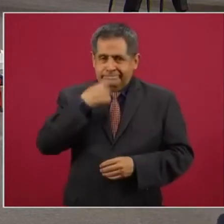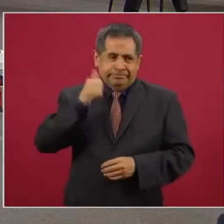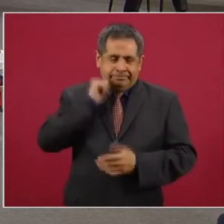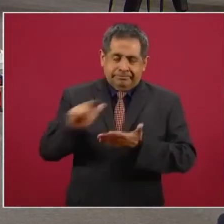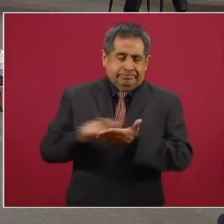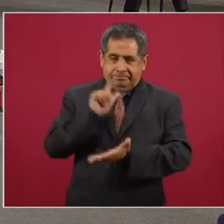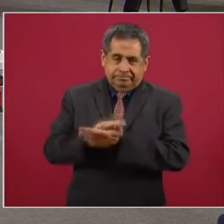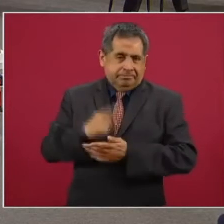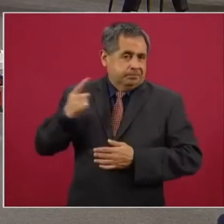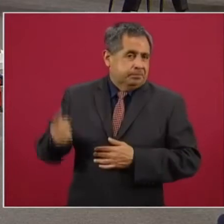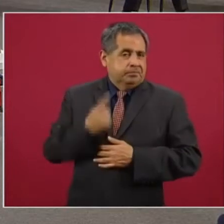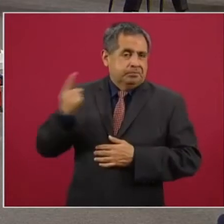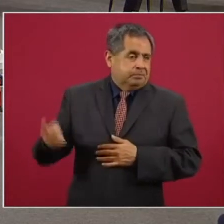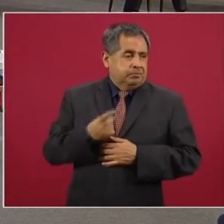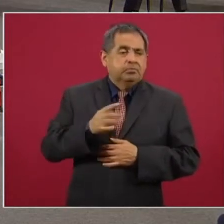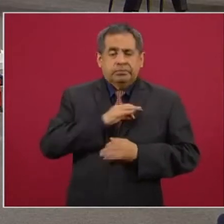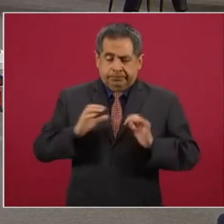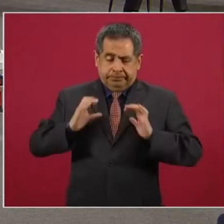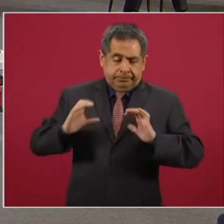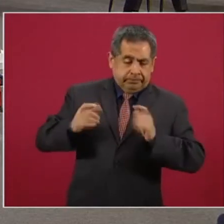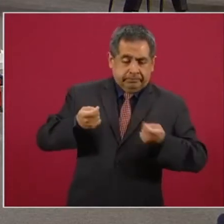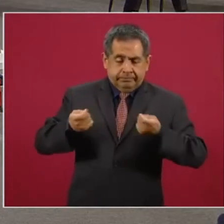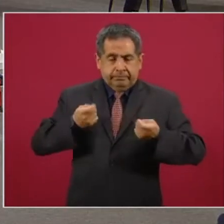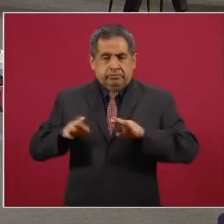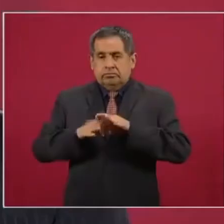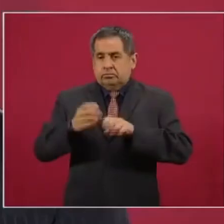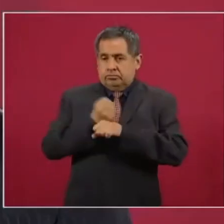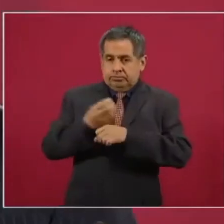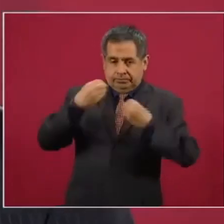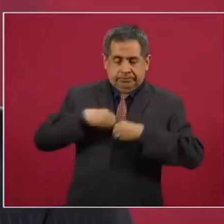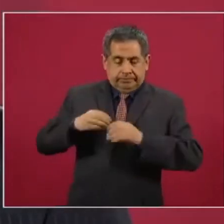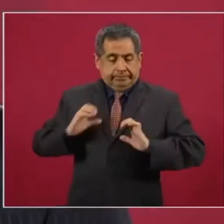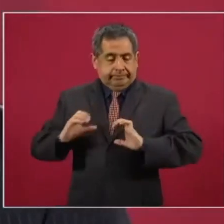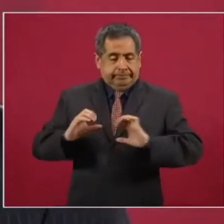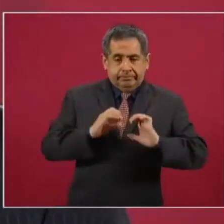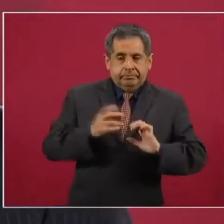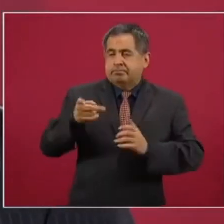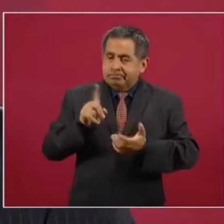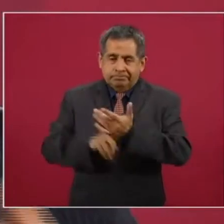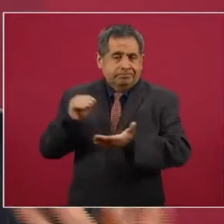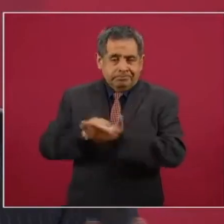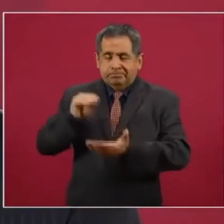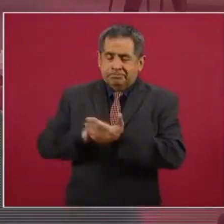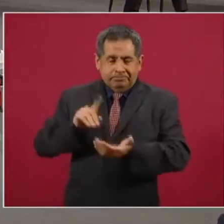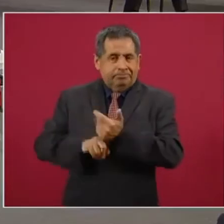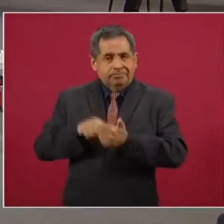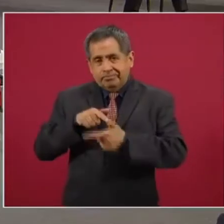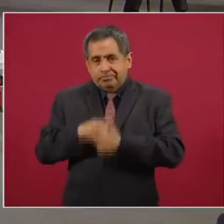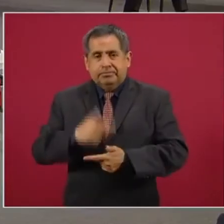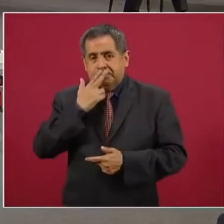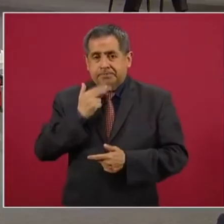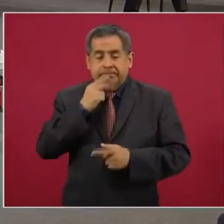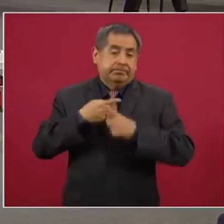control metabólico, controlar la glucosa en la sangre, pero no deja de tener la enfermedad. En cambio, quien tiene